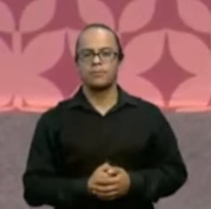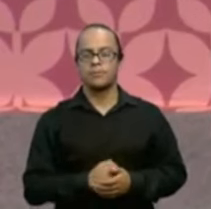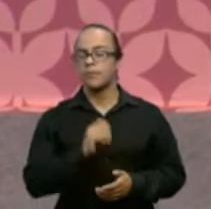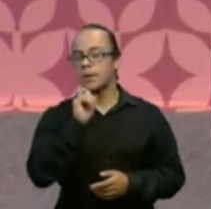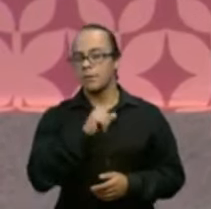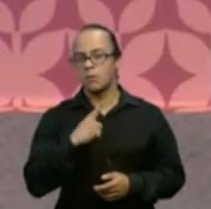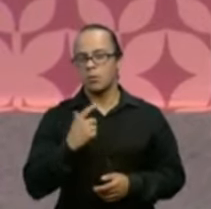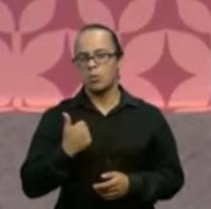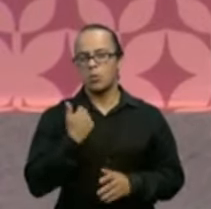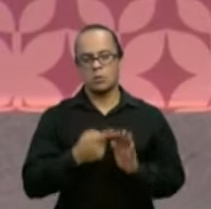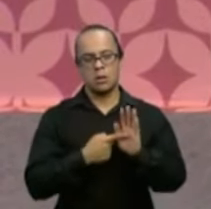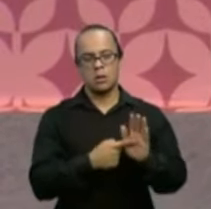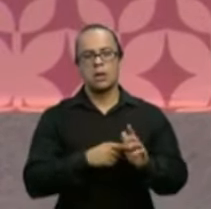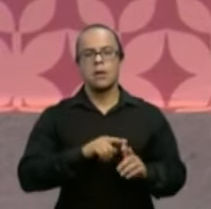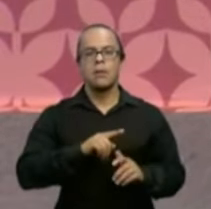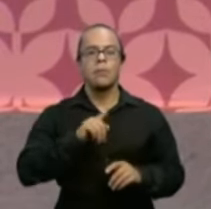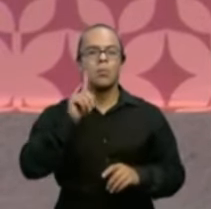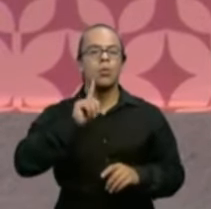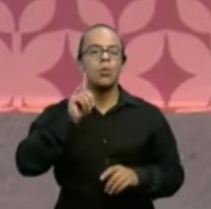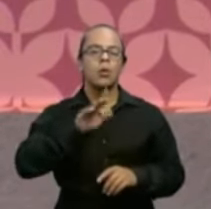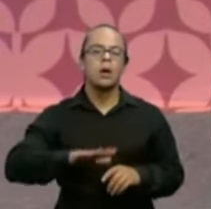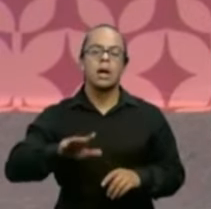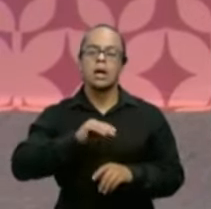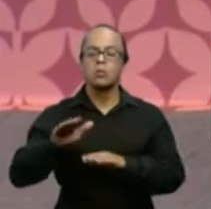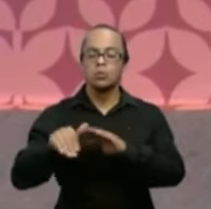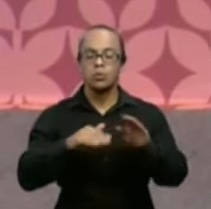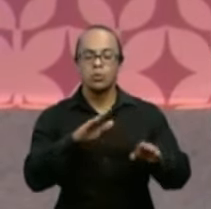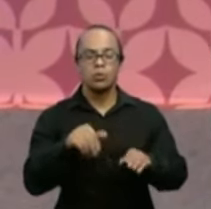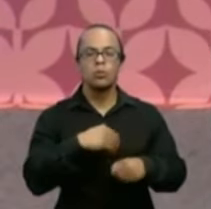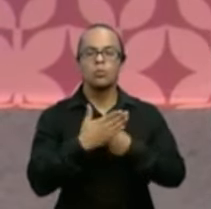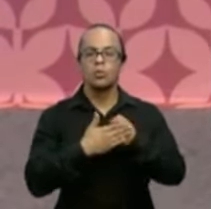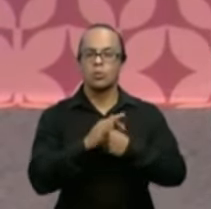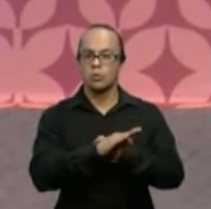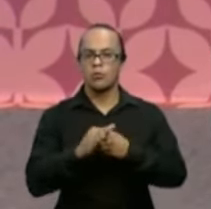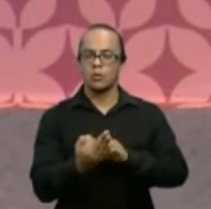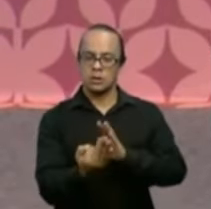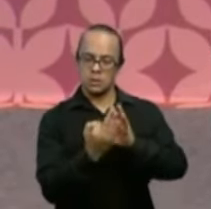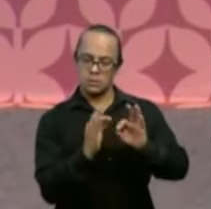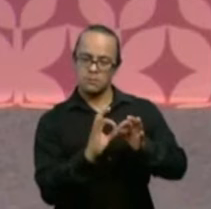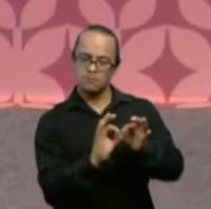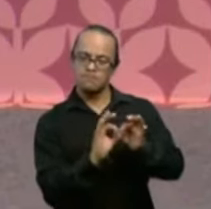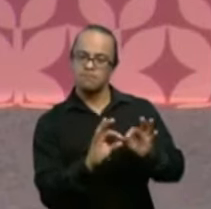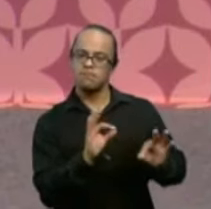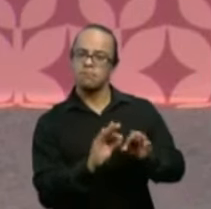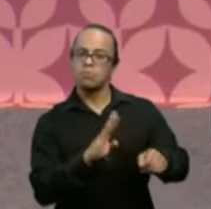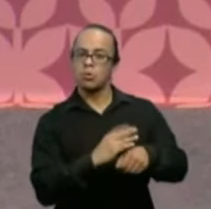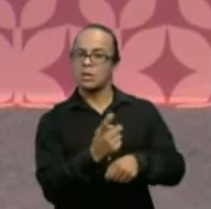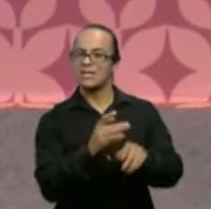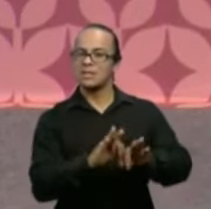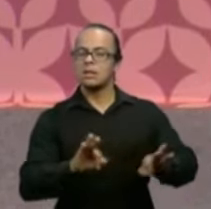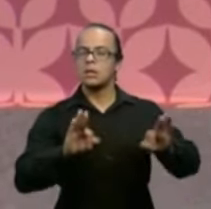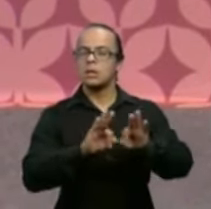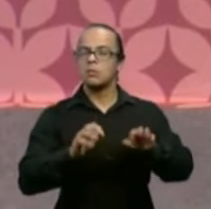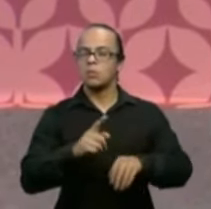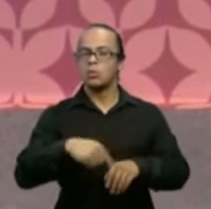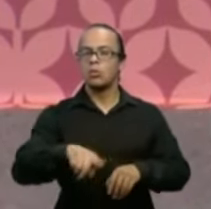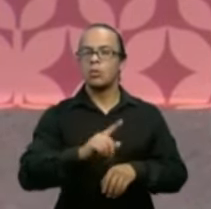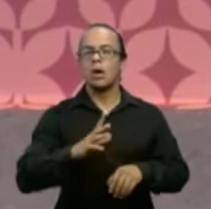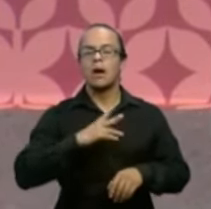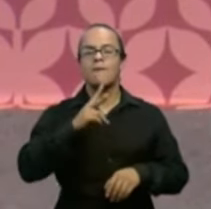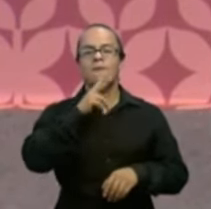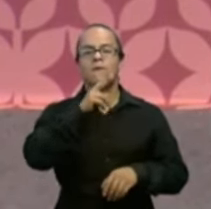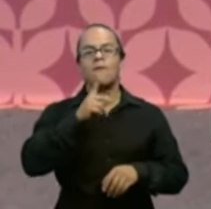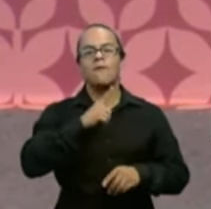preámbulo. Madres buscadoras, en próximas fechas nos reuniremos con ustedes, porque también es tan importante darle voz